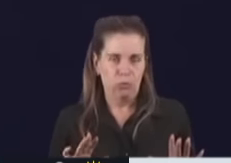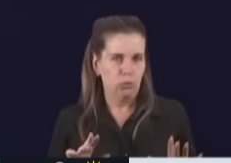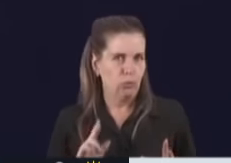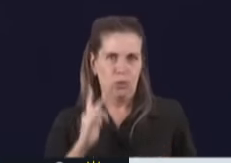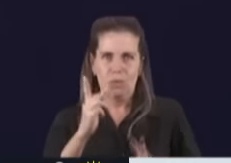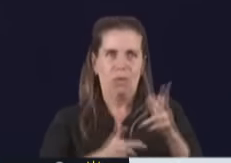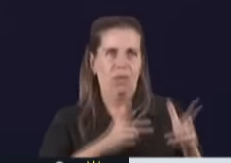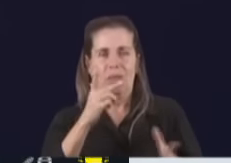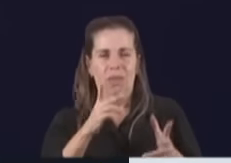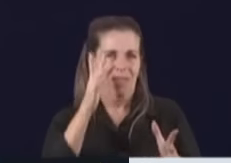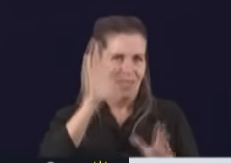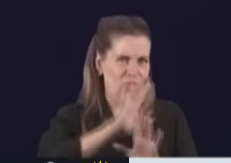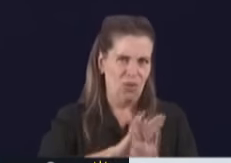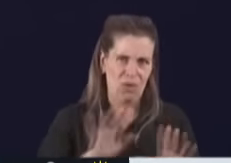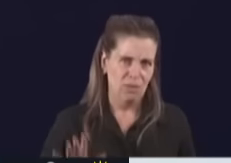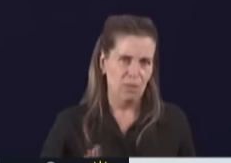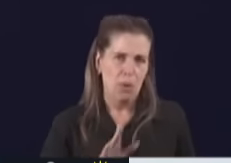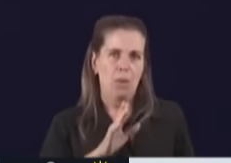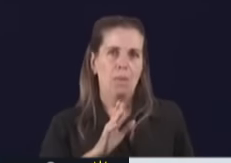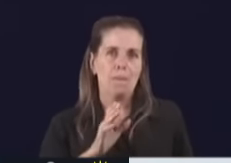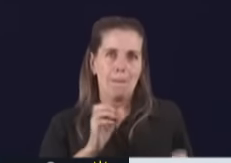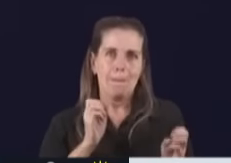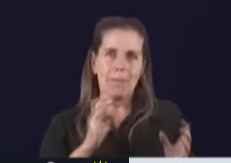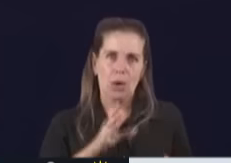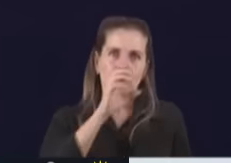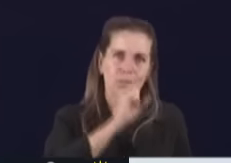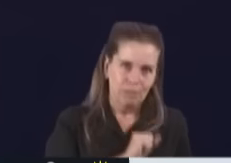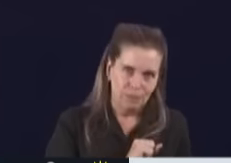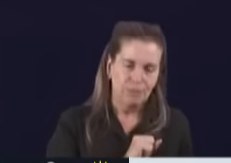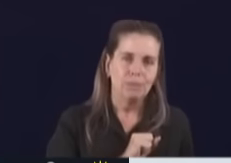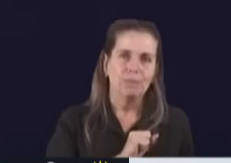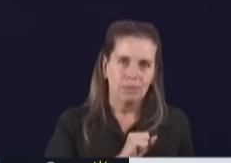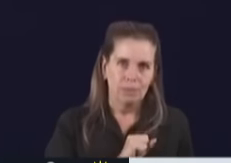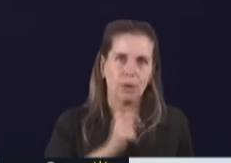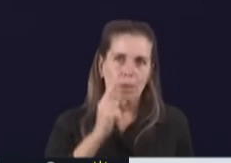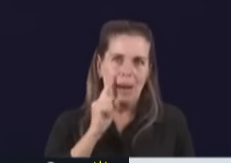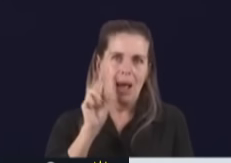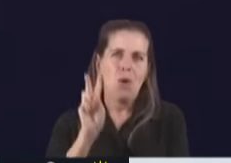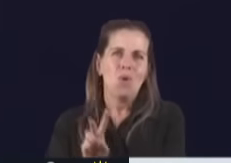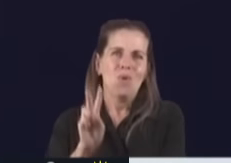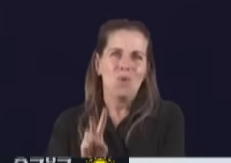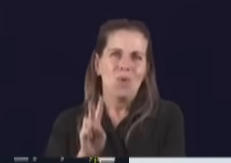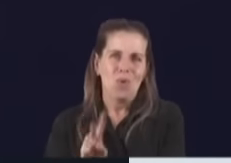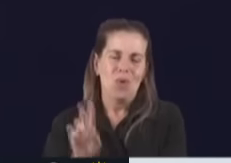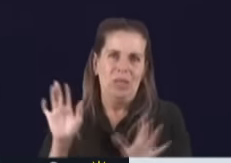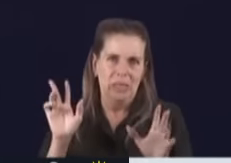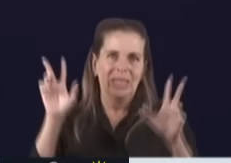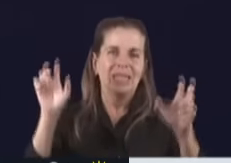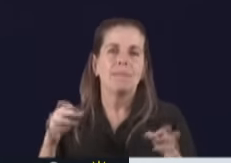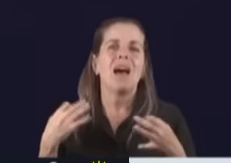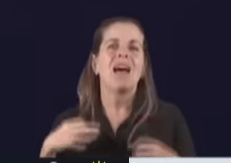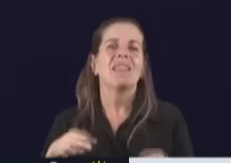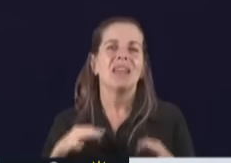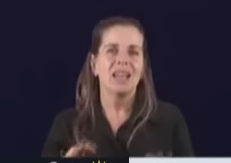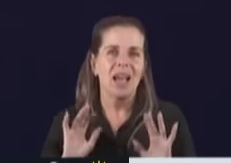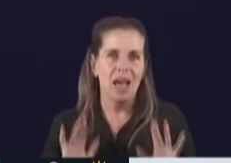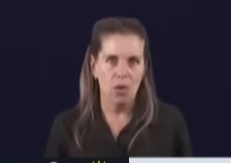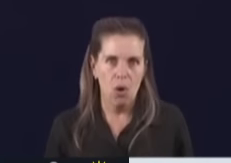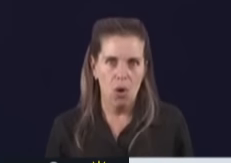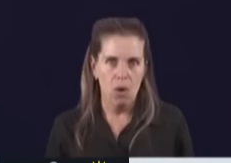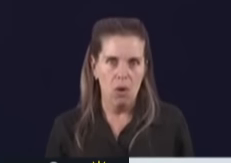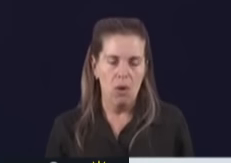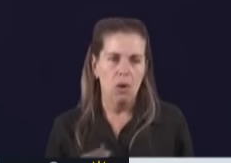porque precisamente hay riesgos adicionales, más que el que uno pueda dar una opinión, que por supuesto